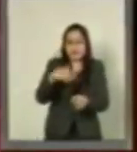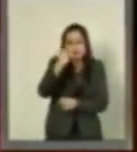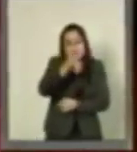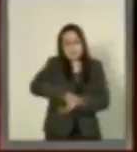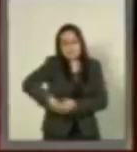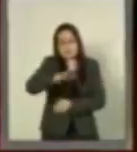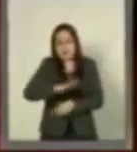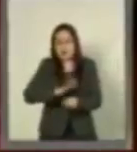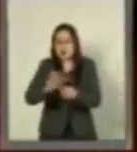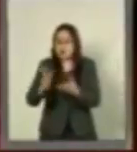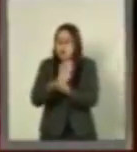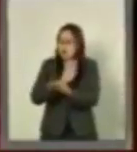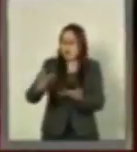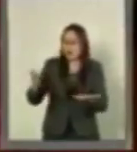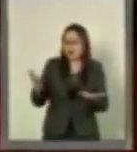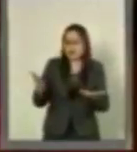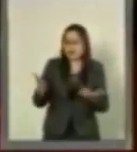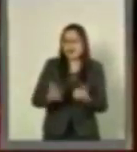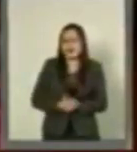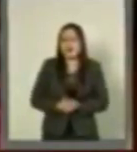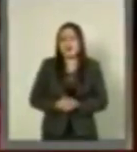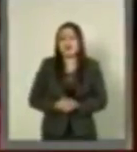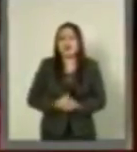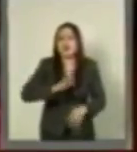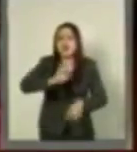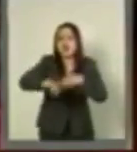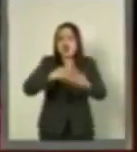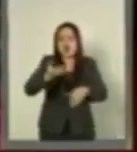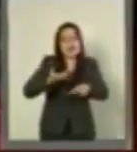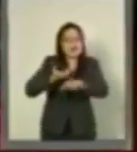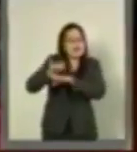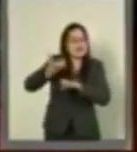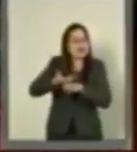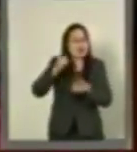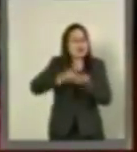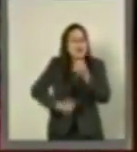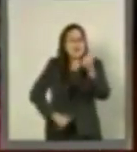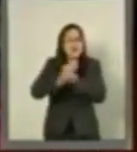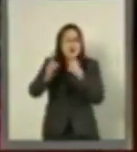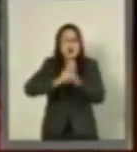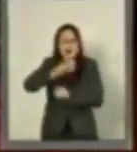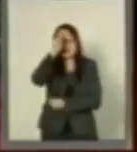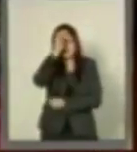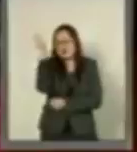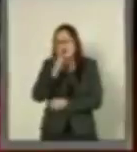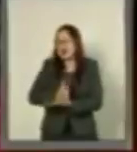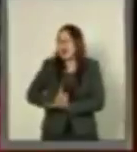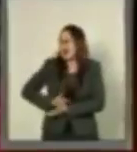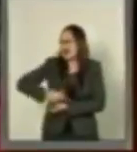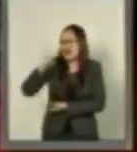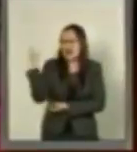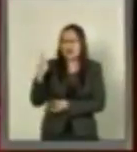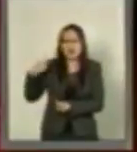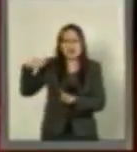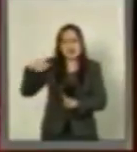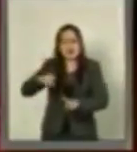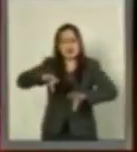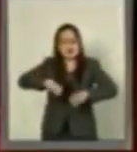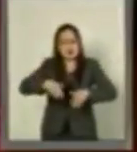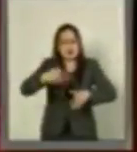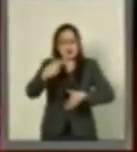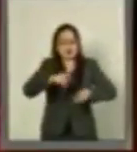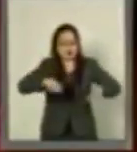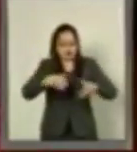absolutamente ajeno. Y todos los estados tienen un problema gravísimo en sus pasivos